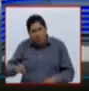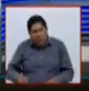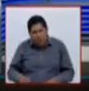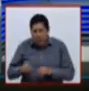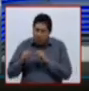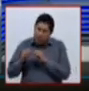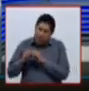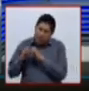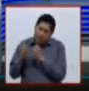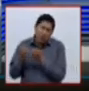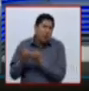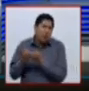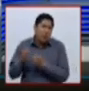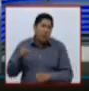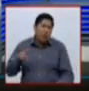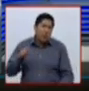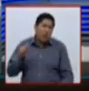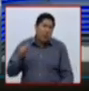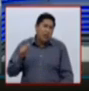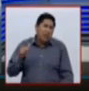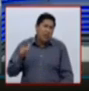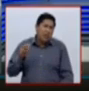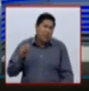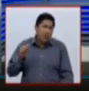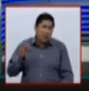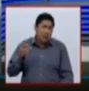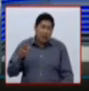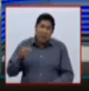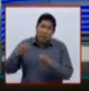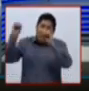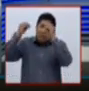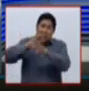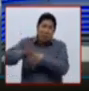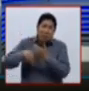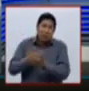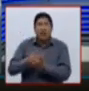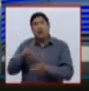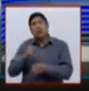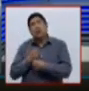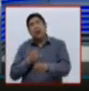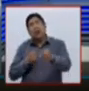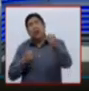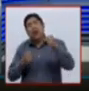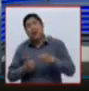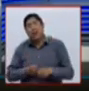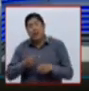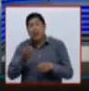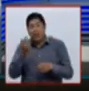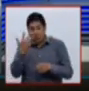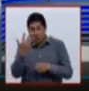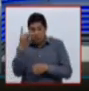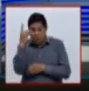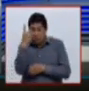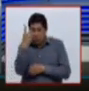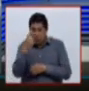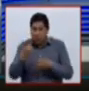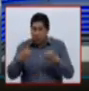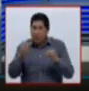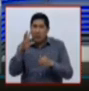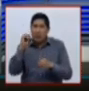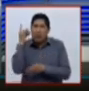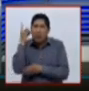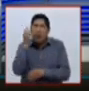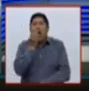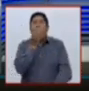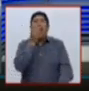club es bienvenido, porque ya las entradas han sido vendidas. Pero ahora, no deberían exagerar. Entradas que costaban a 5 bolivianos, las están vendiendo a 50 bolivianos, tampoco.